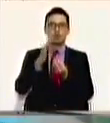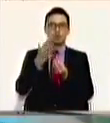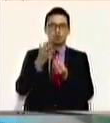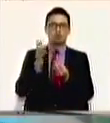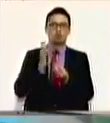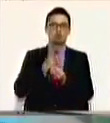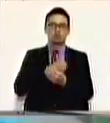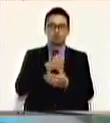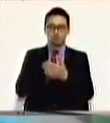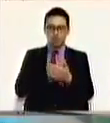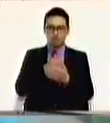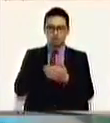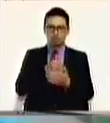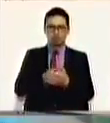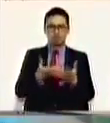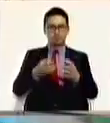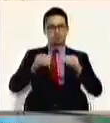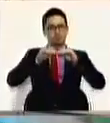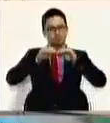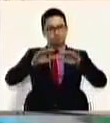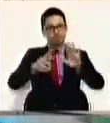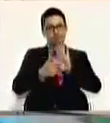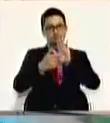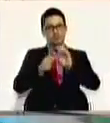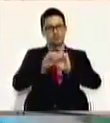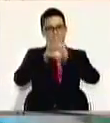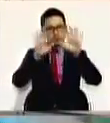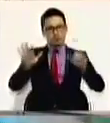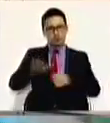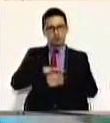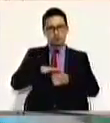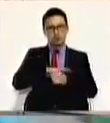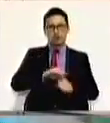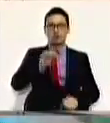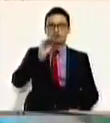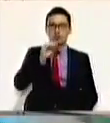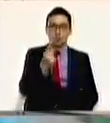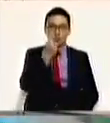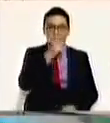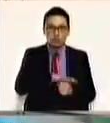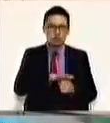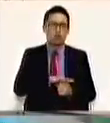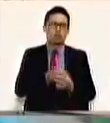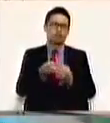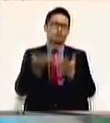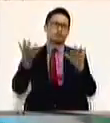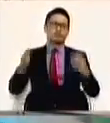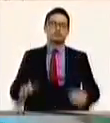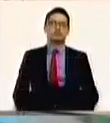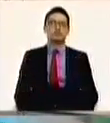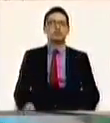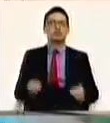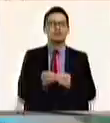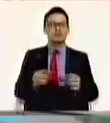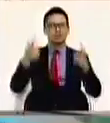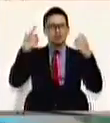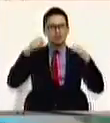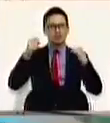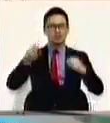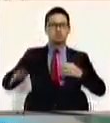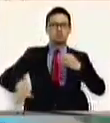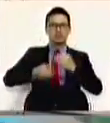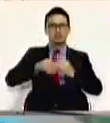venido tratando de ilustrar al país, no solamente sobre este caso. Quiero señalar varias preocupaciones